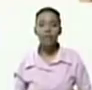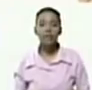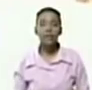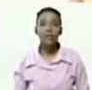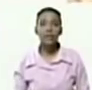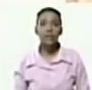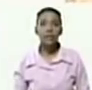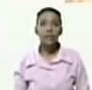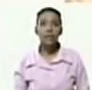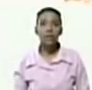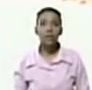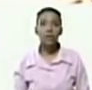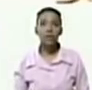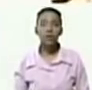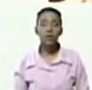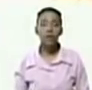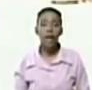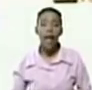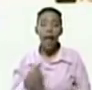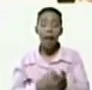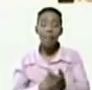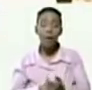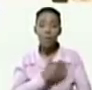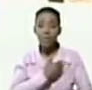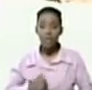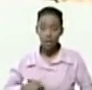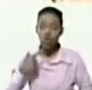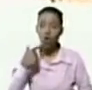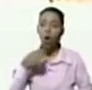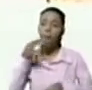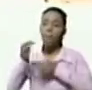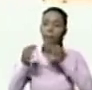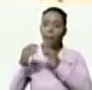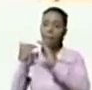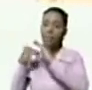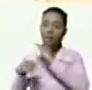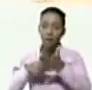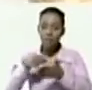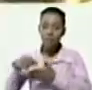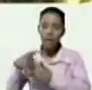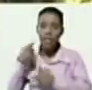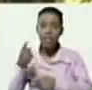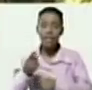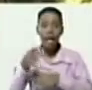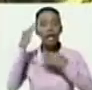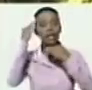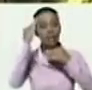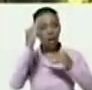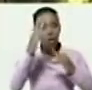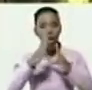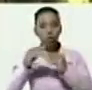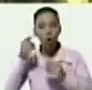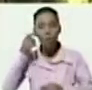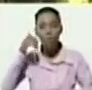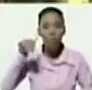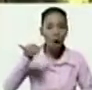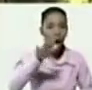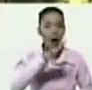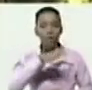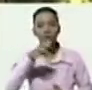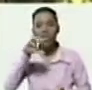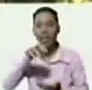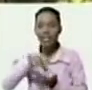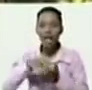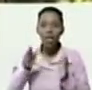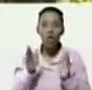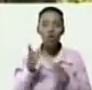Yo le decía, le escribí al hermano presidente que venía para Sucre y le mandó saludos a todo el pueblo del estado de Sucre, con